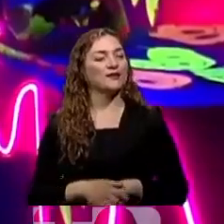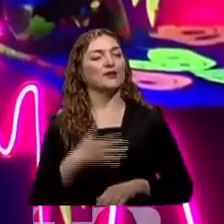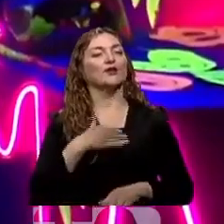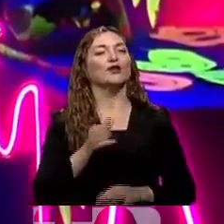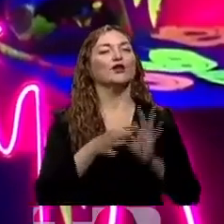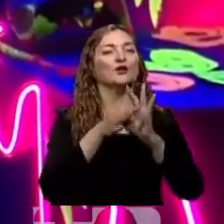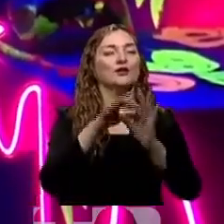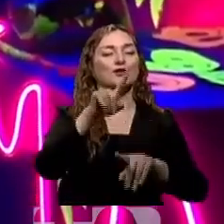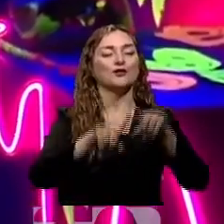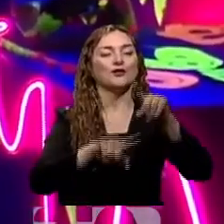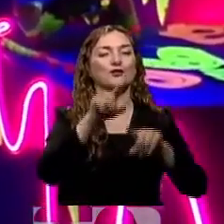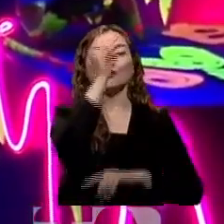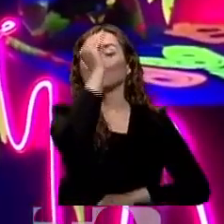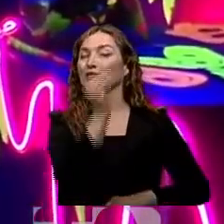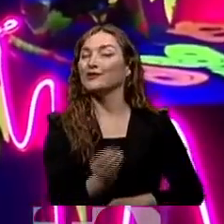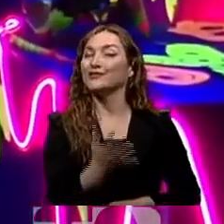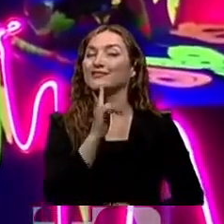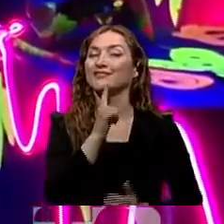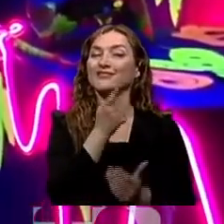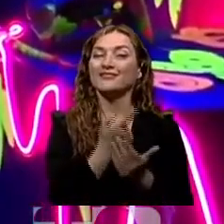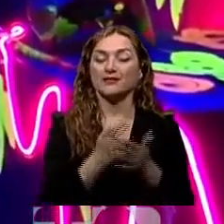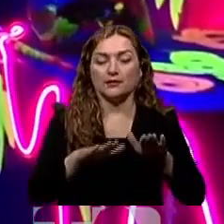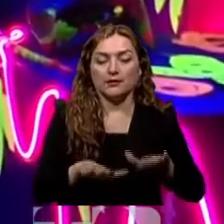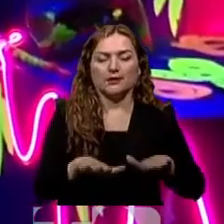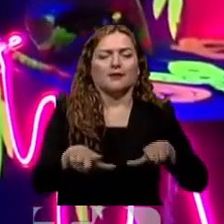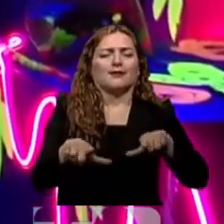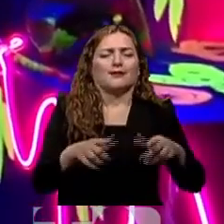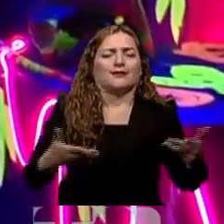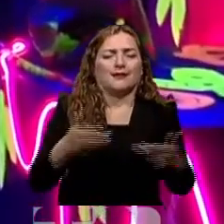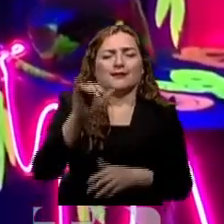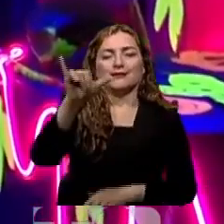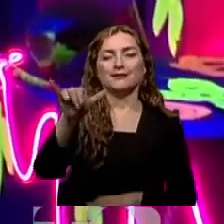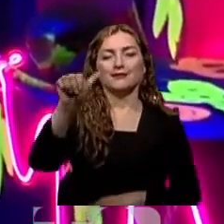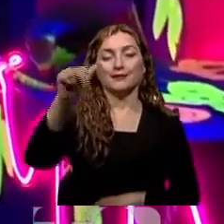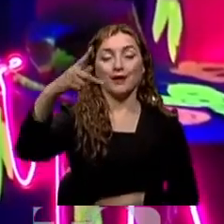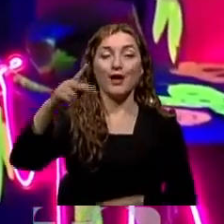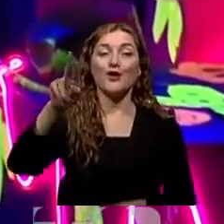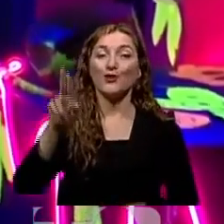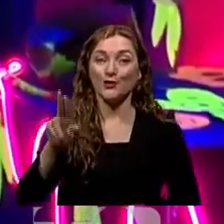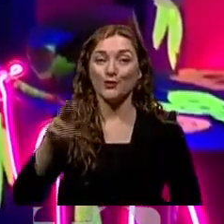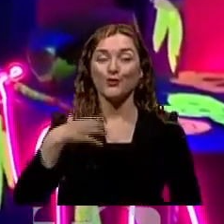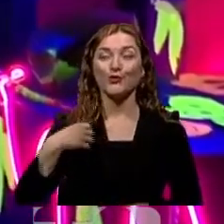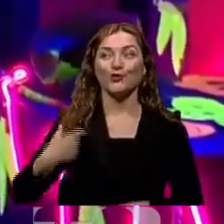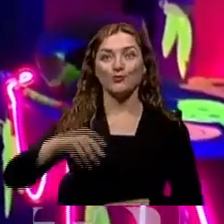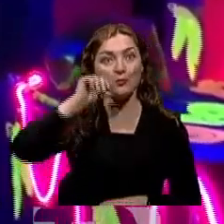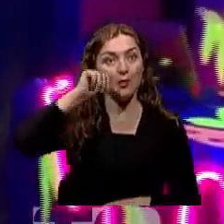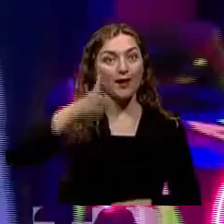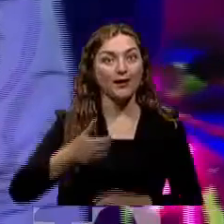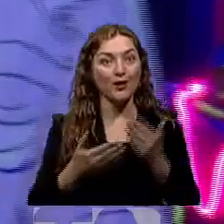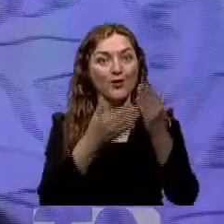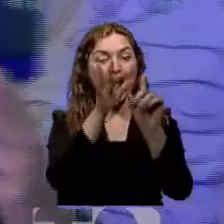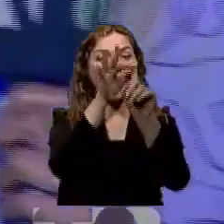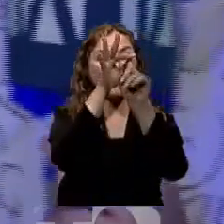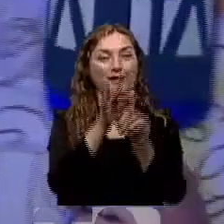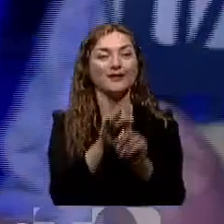Compañeros, amigos televidentes, muy buenos días. Así es, yo ya me encuentro en el Yaku, en donde el día de mañana se va a realizar este evento que se